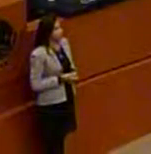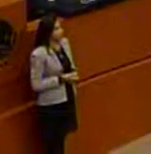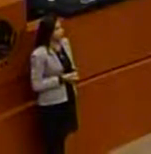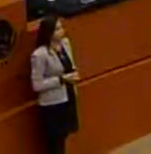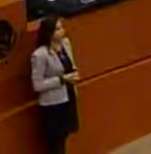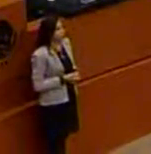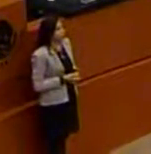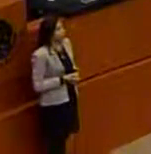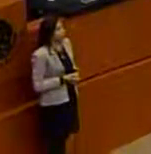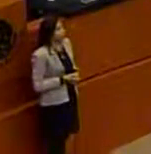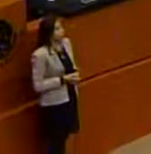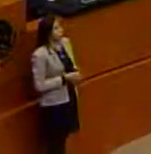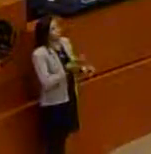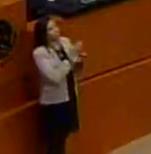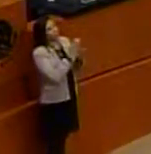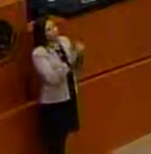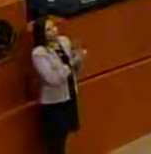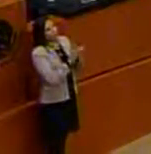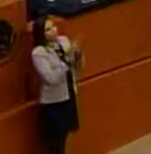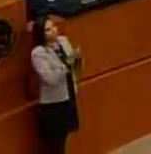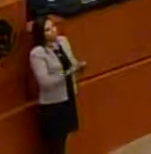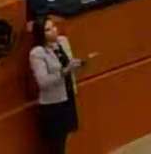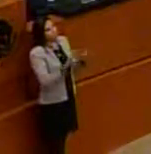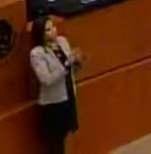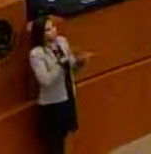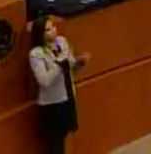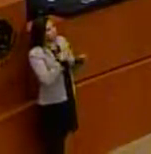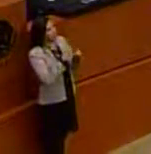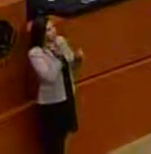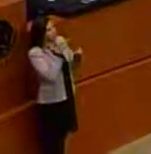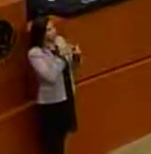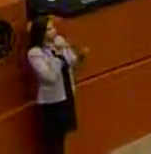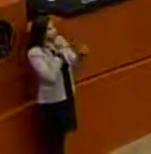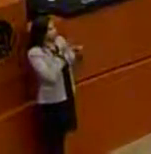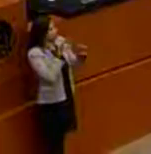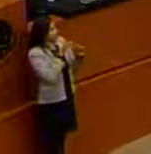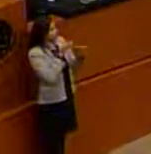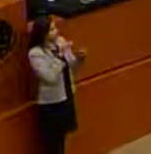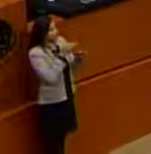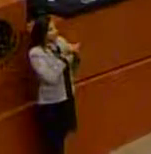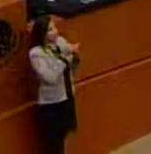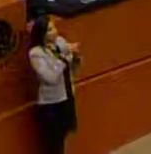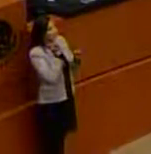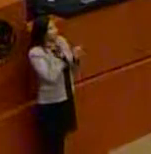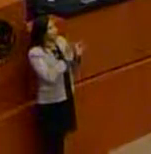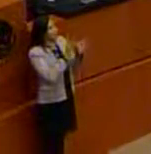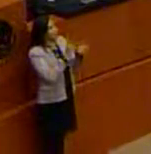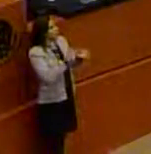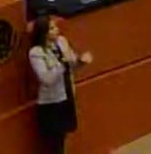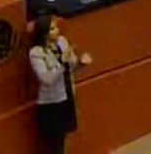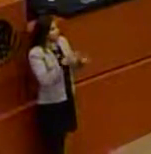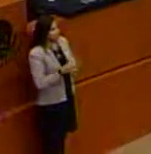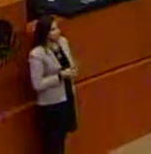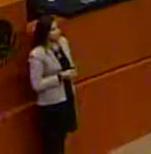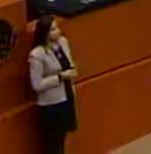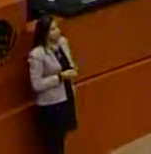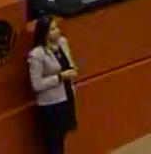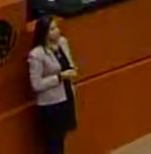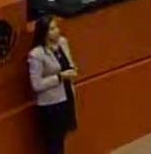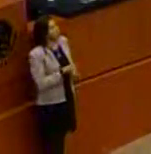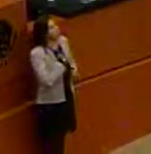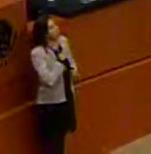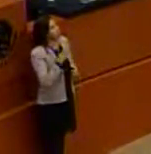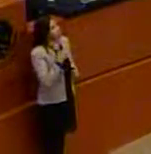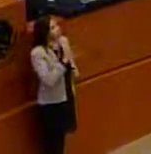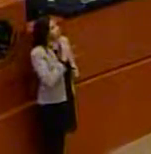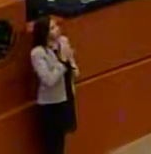que los elementos y las ventajas que se nos han planteado en esta ocasión, pues espero